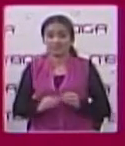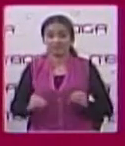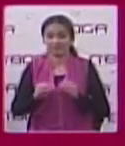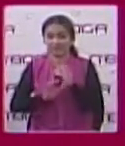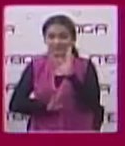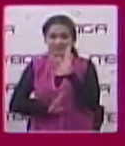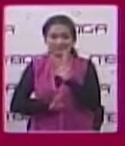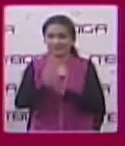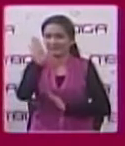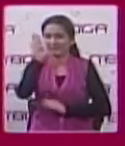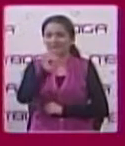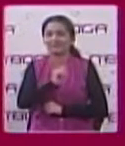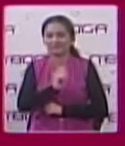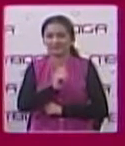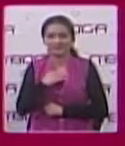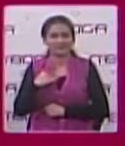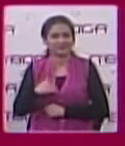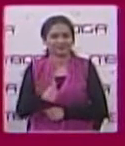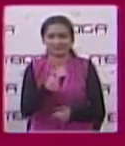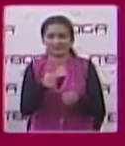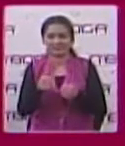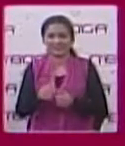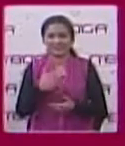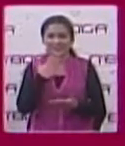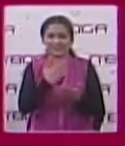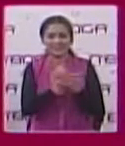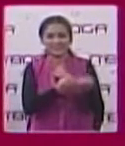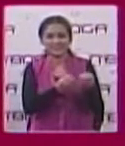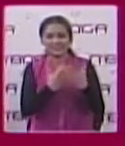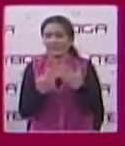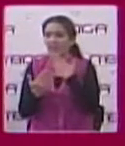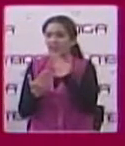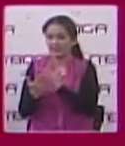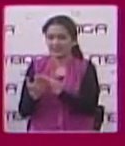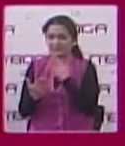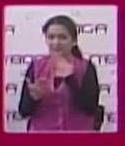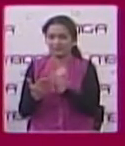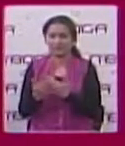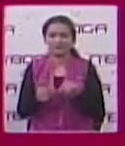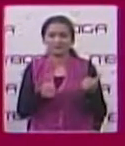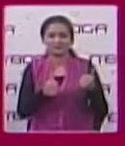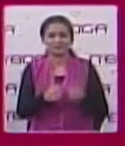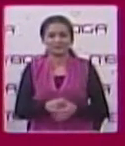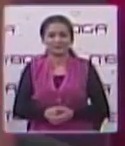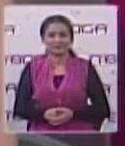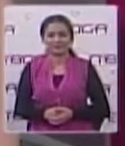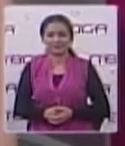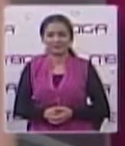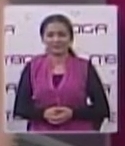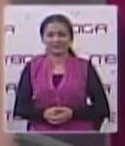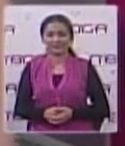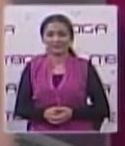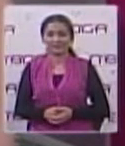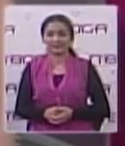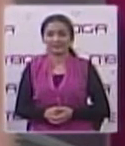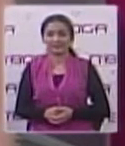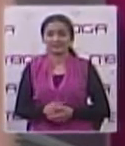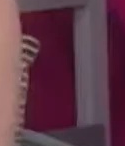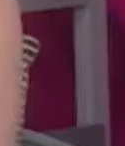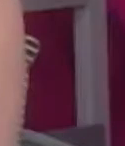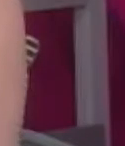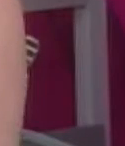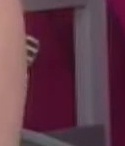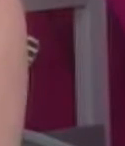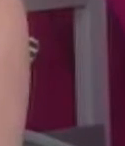estos éxitos en su camino y que le vaya de maravilla. Gracias. Muchas por acompañarnos aquí en En Boga. Que esté muy bien. Gracias. Los invitamos, amigos televidentes, a